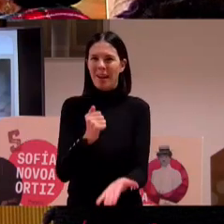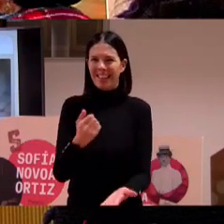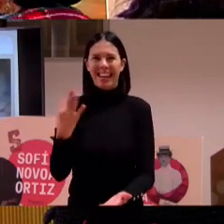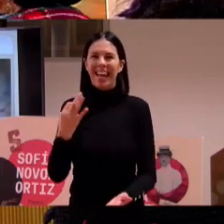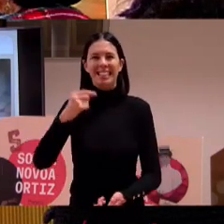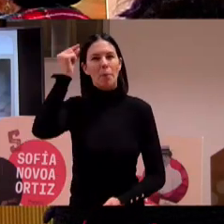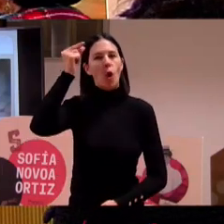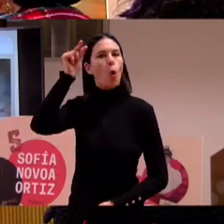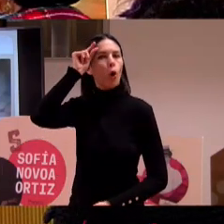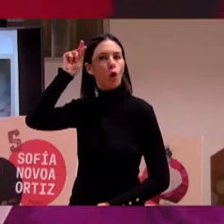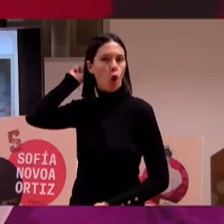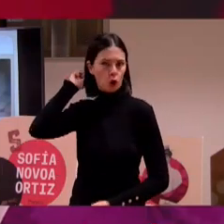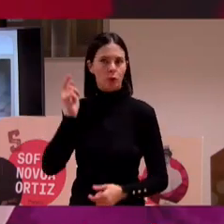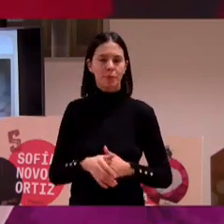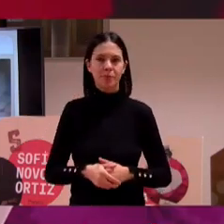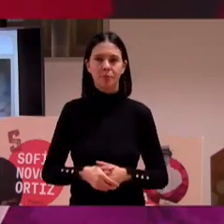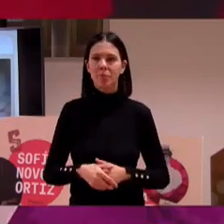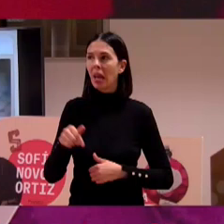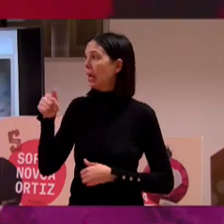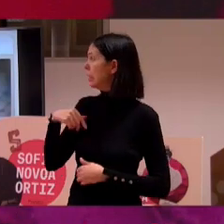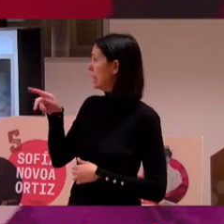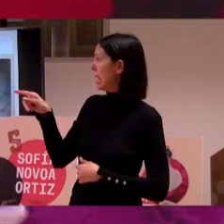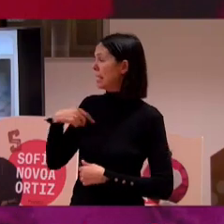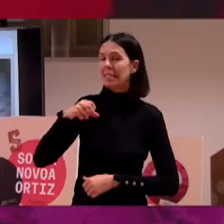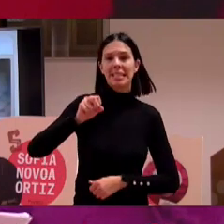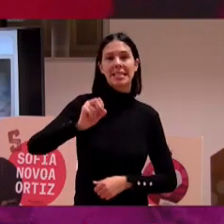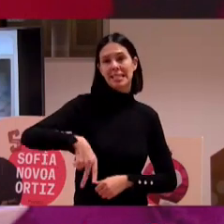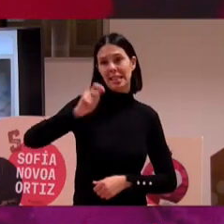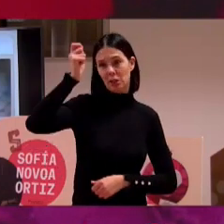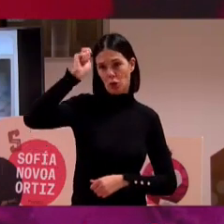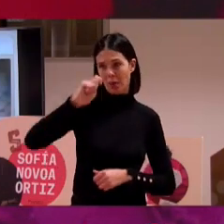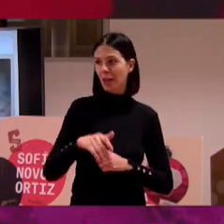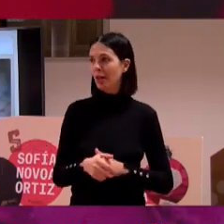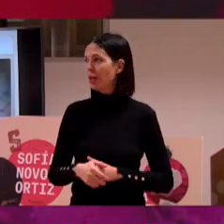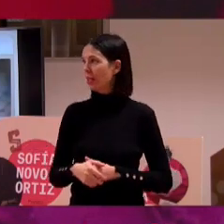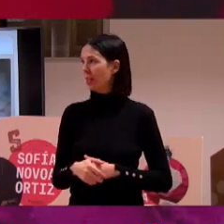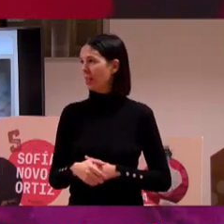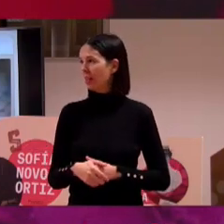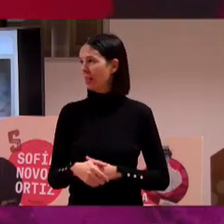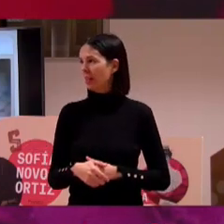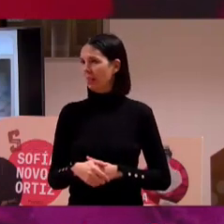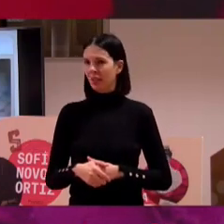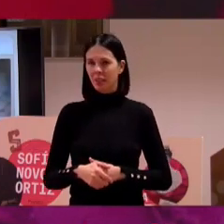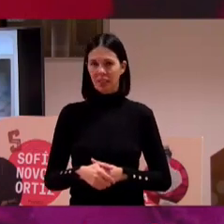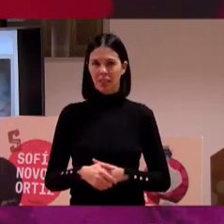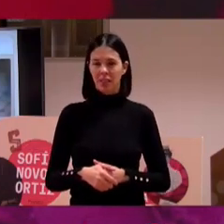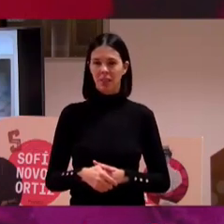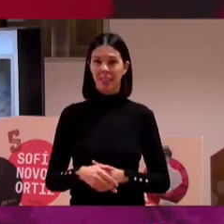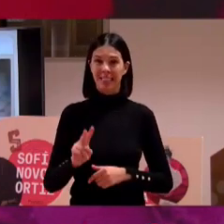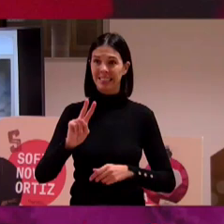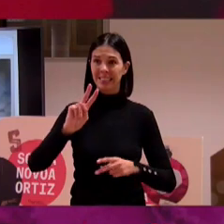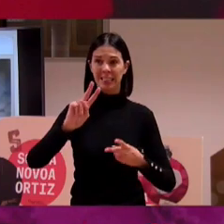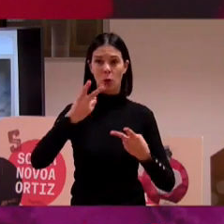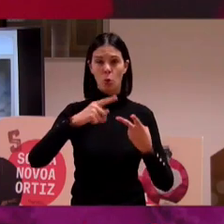garçon. Aquí, a sin sombrero, últimamente, que é o nome que levan, non? O segundo